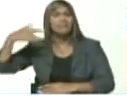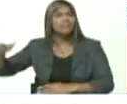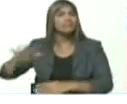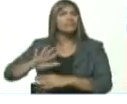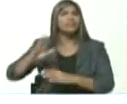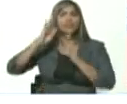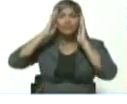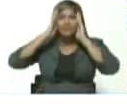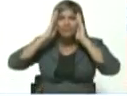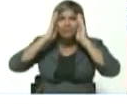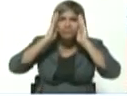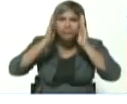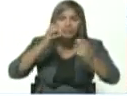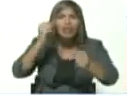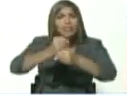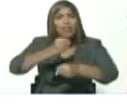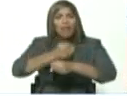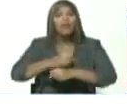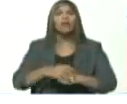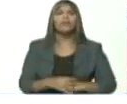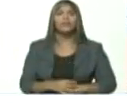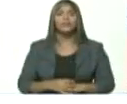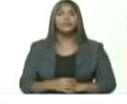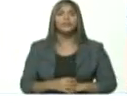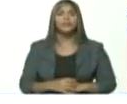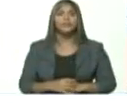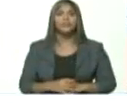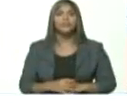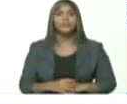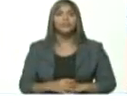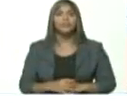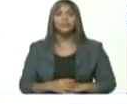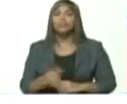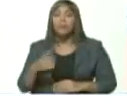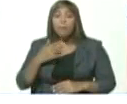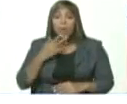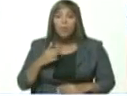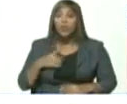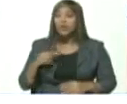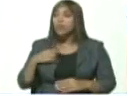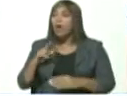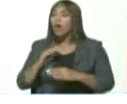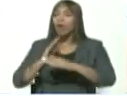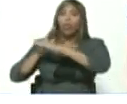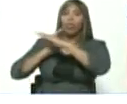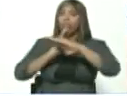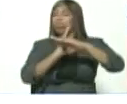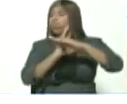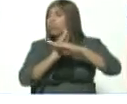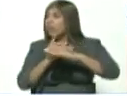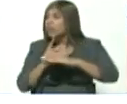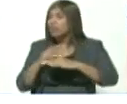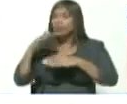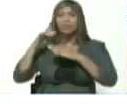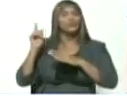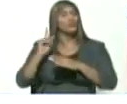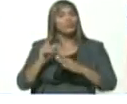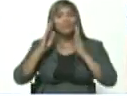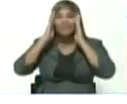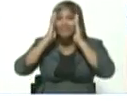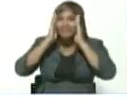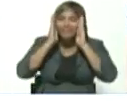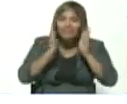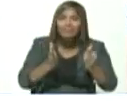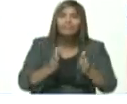ningún bobolenguismo que surja distraiga a nadie. Nuestro centro es el trabajo, es el